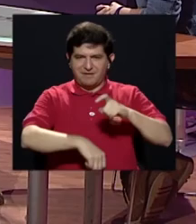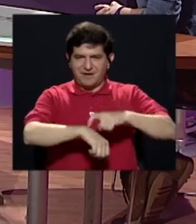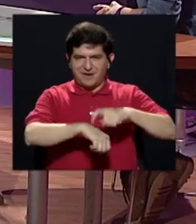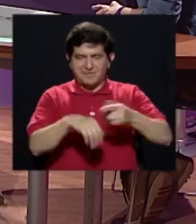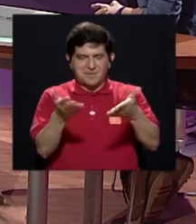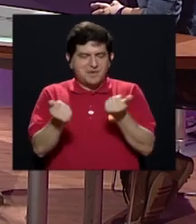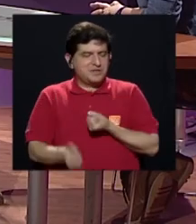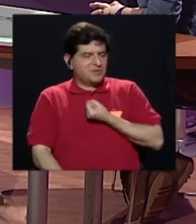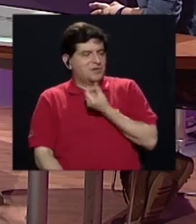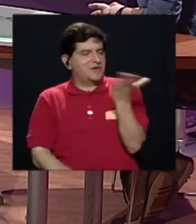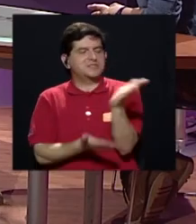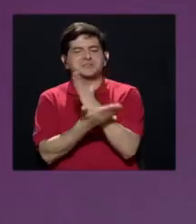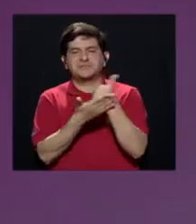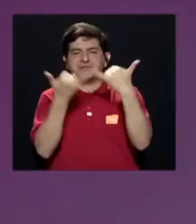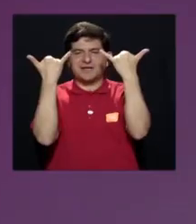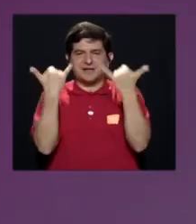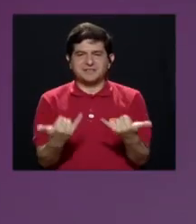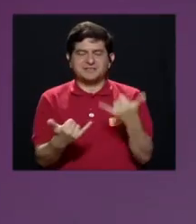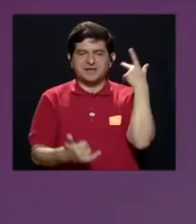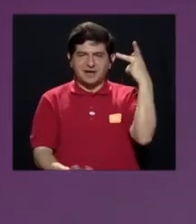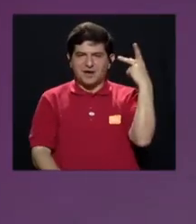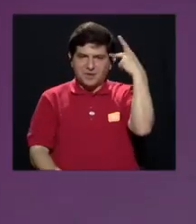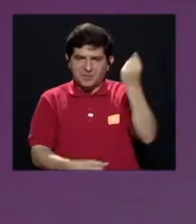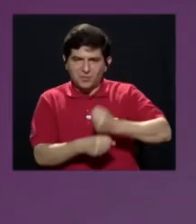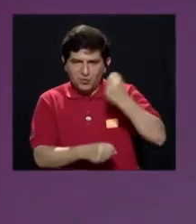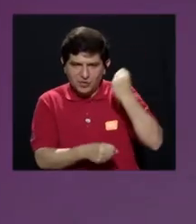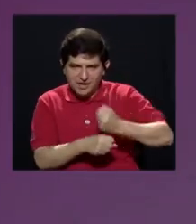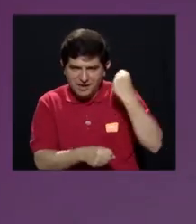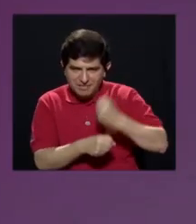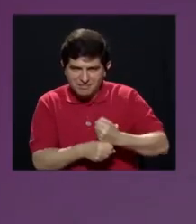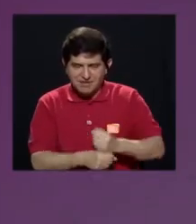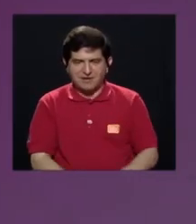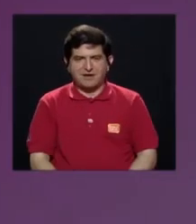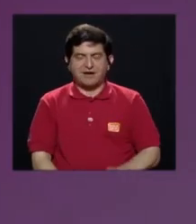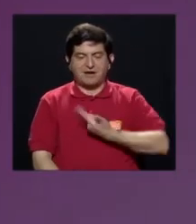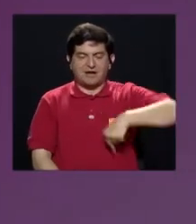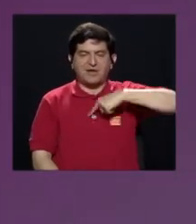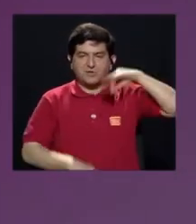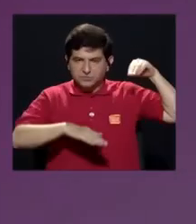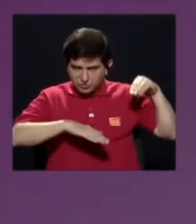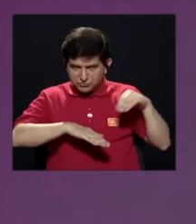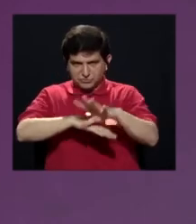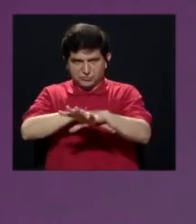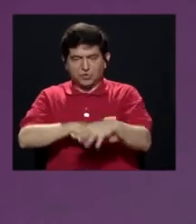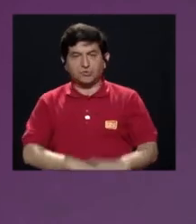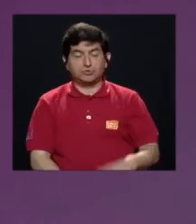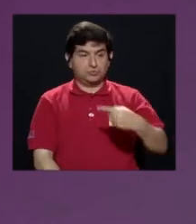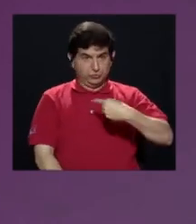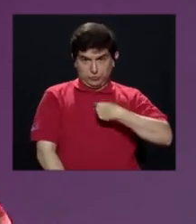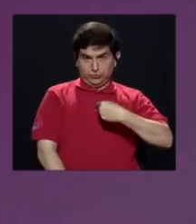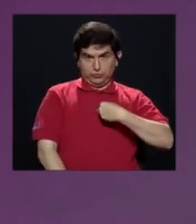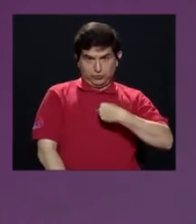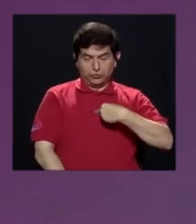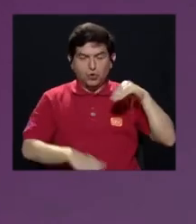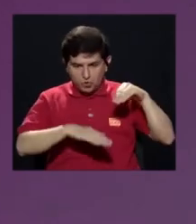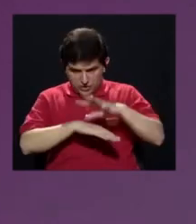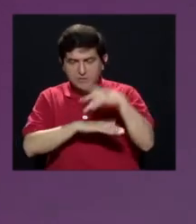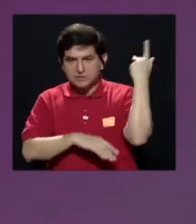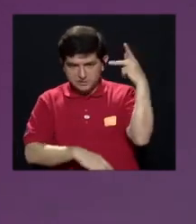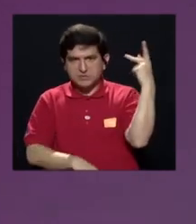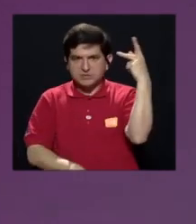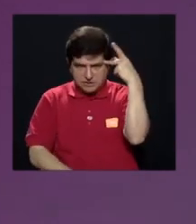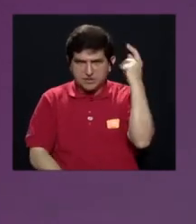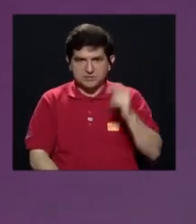queremos expresar algo, ya estamos haciendo política. Claro. Ya estamos incidiendo en... Al menos yo estoy haciendo incidencia